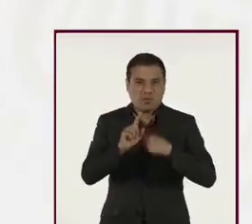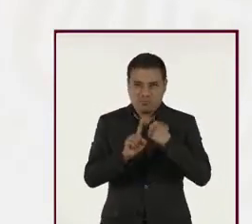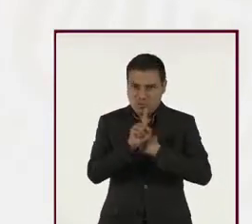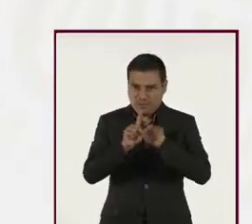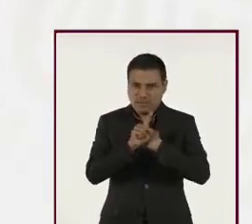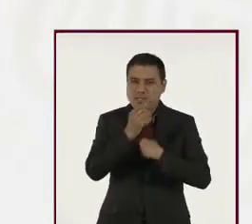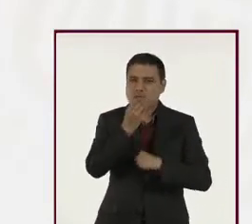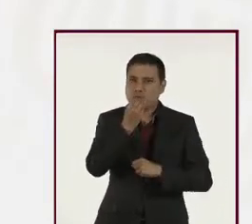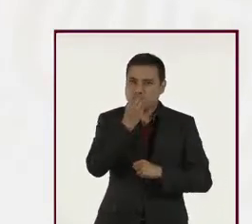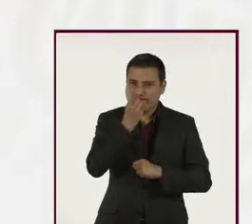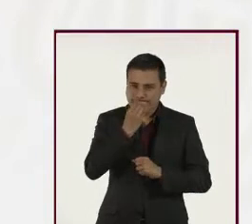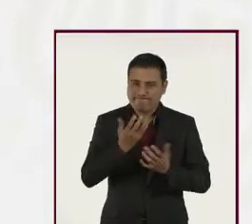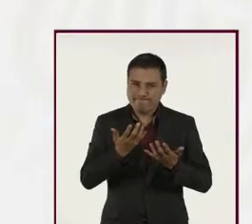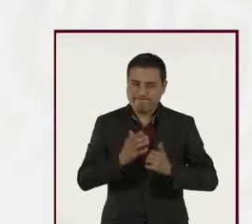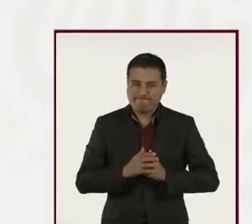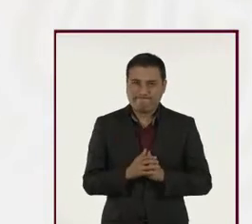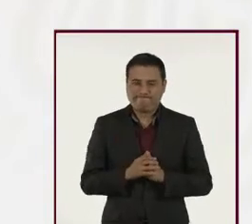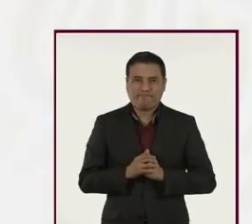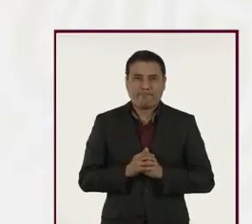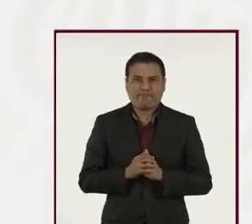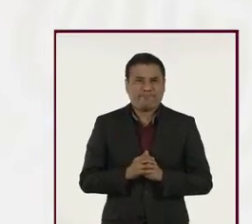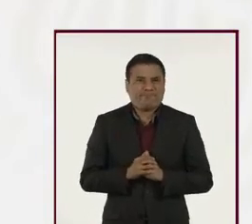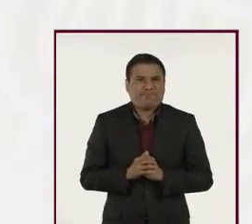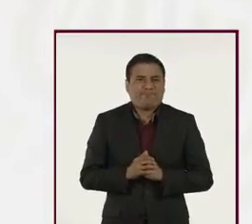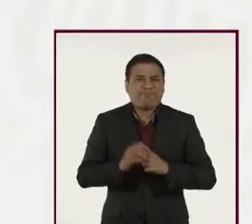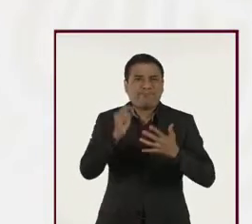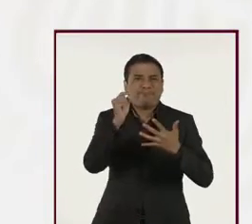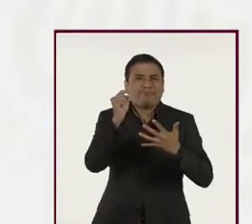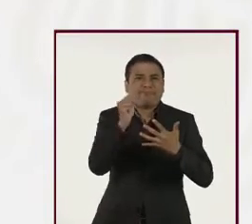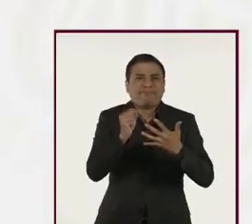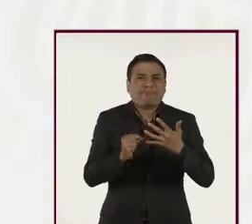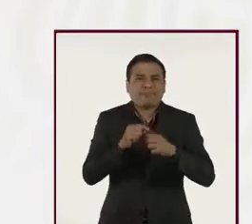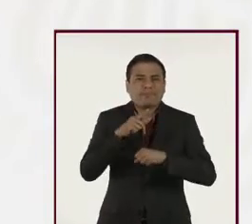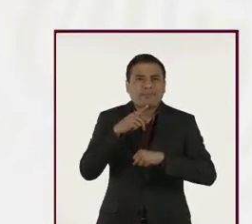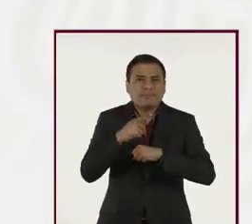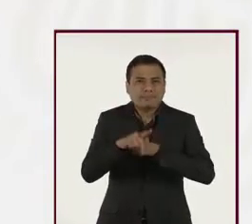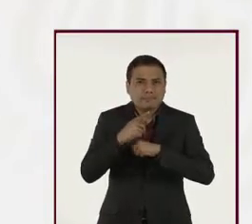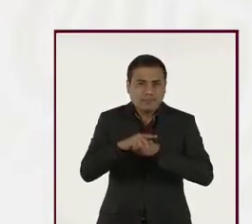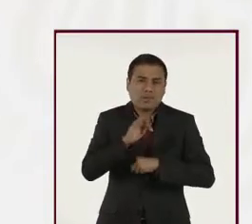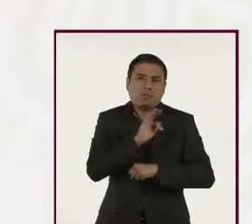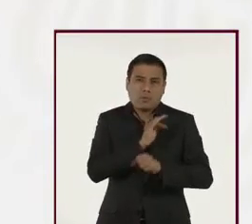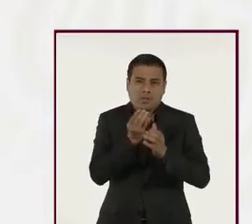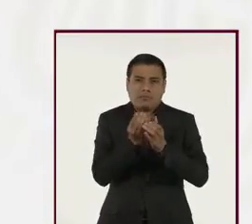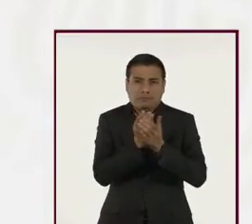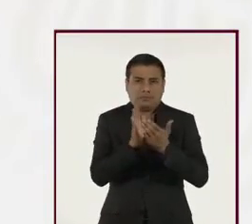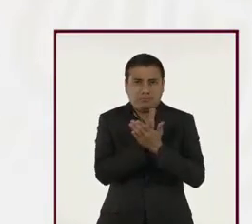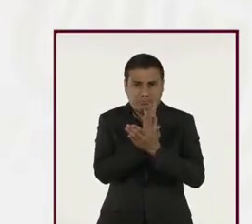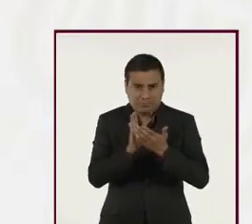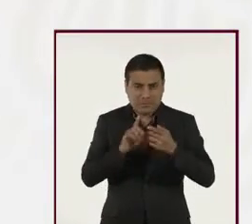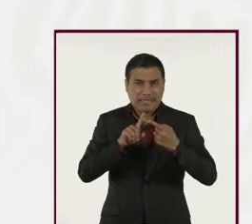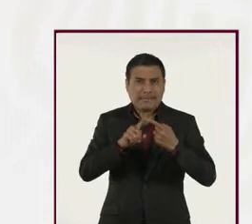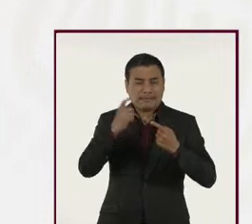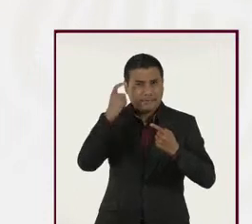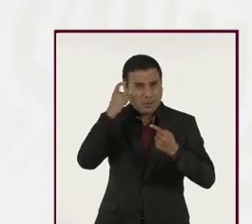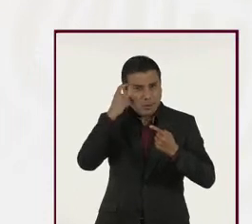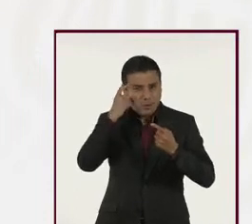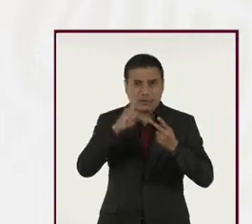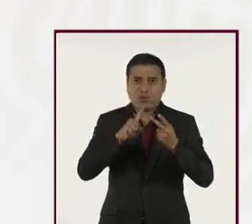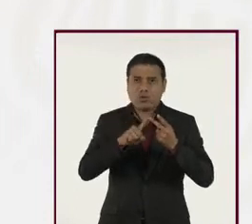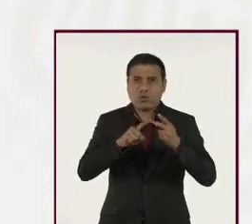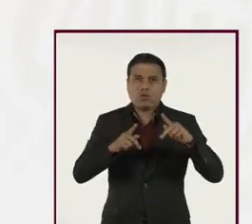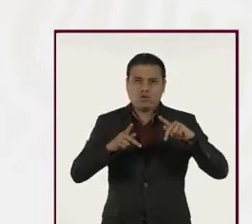conducta alimentaria de riesgo. Y bueno, estos factores los podemos dividir en factores psicológicos, sociales y